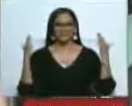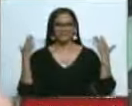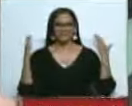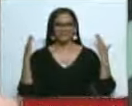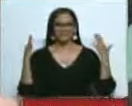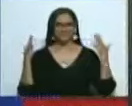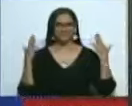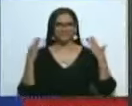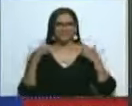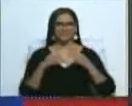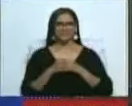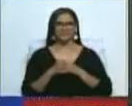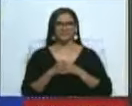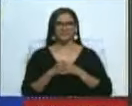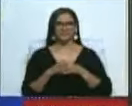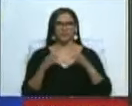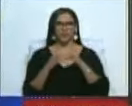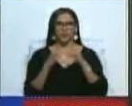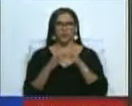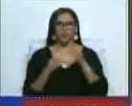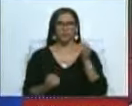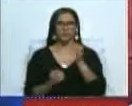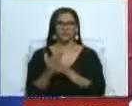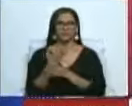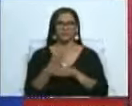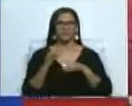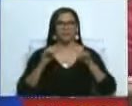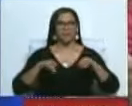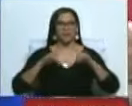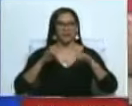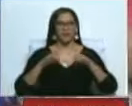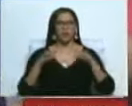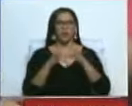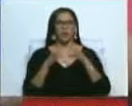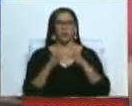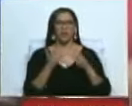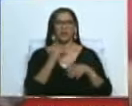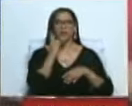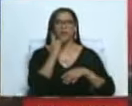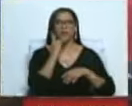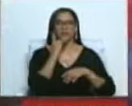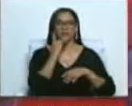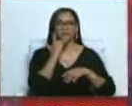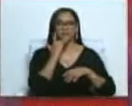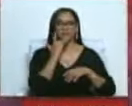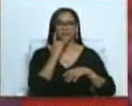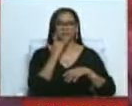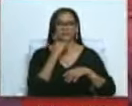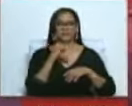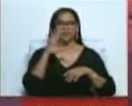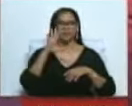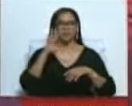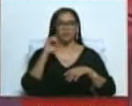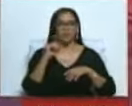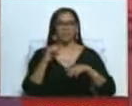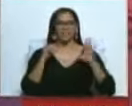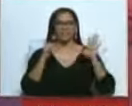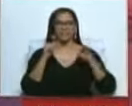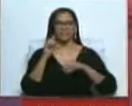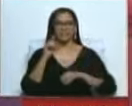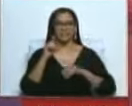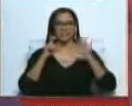La generación de precursores, sembradores, la generación heroica de los 50, 60,